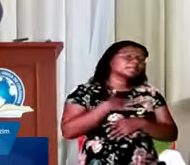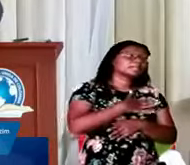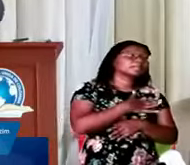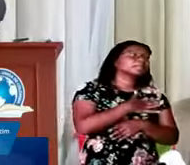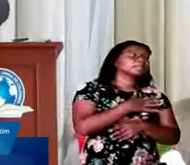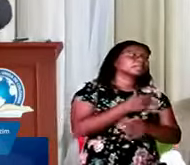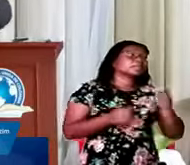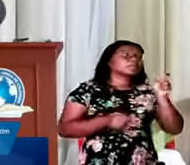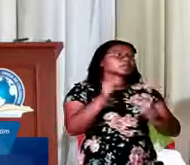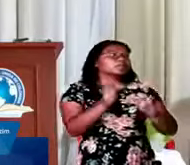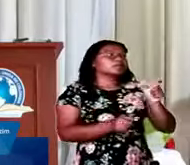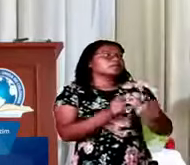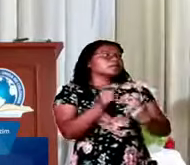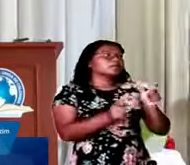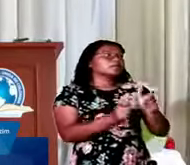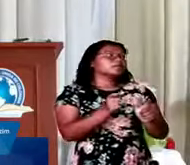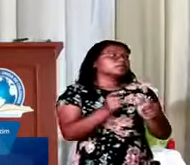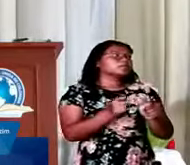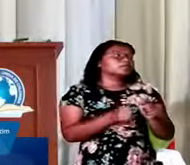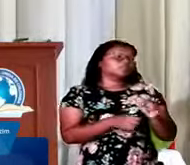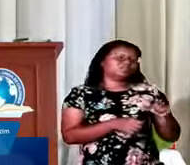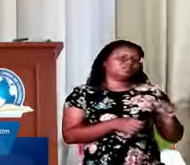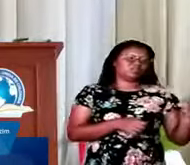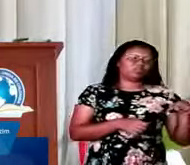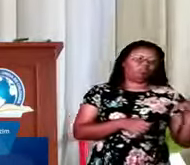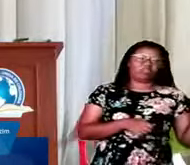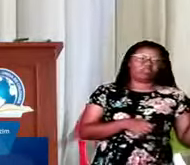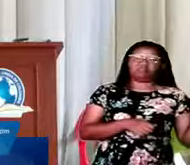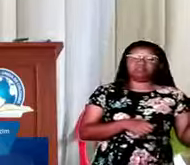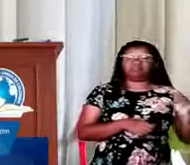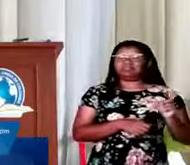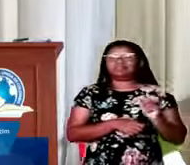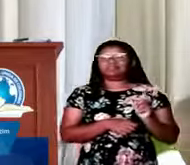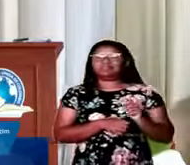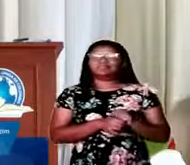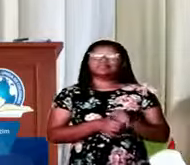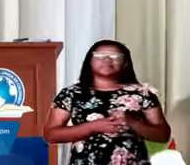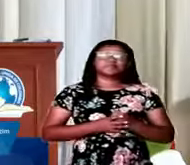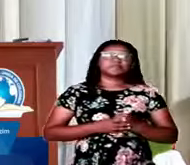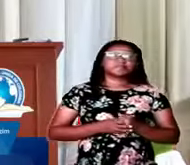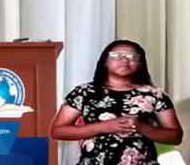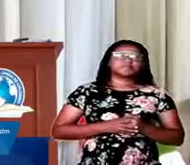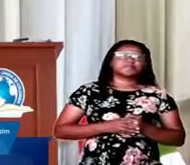gente y no soy ni como ese miserable